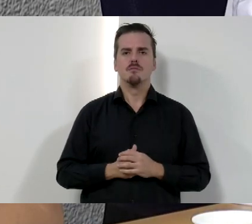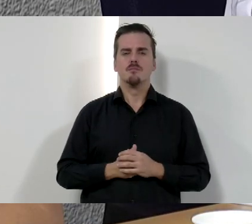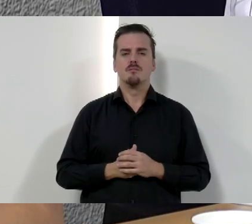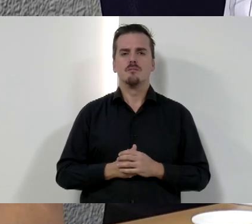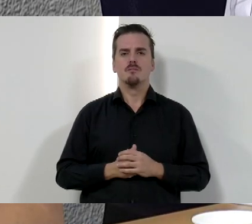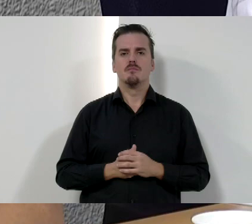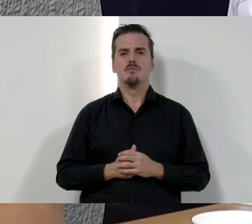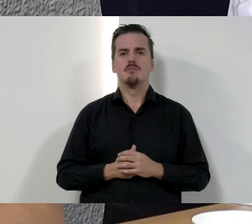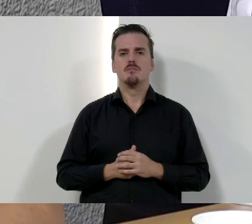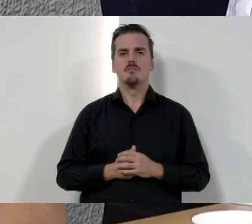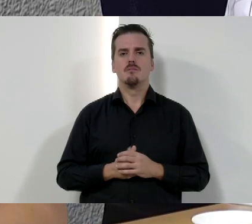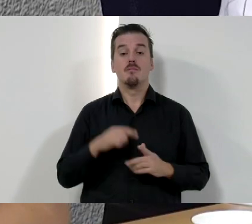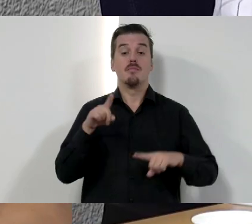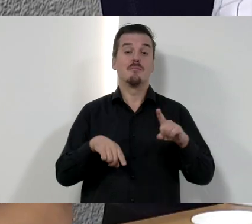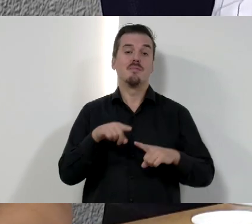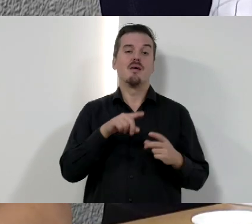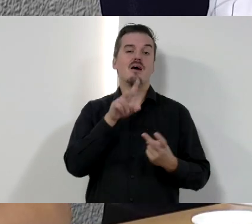en función de la renta,